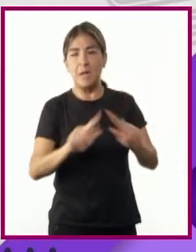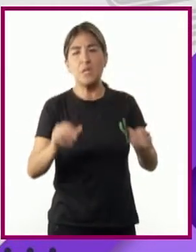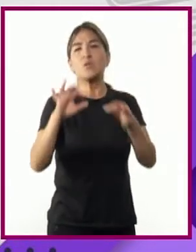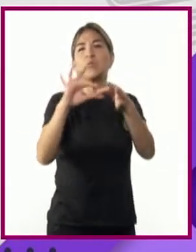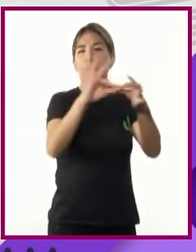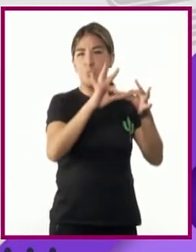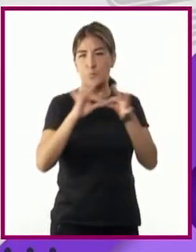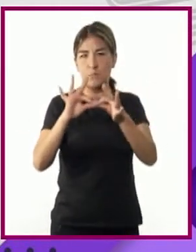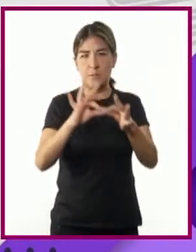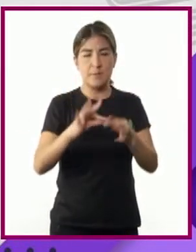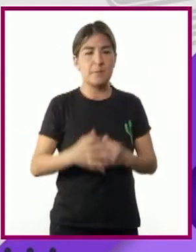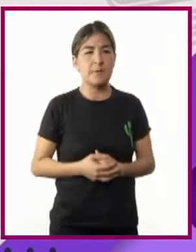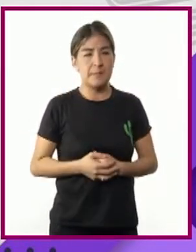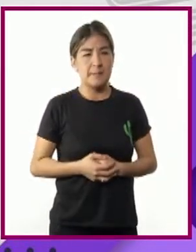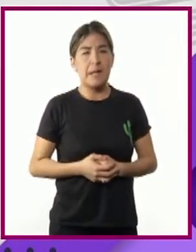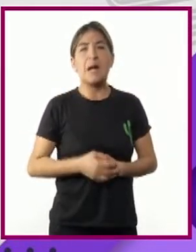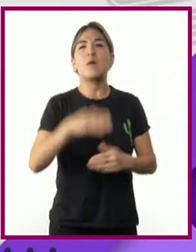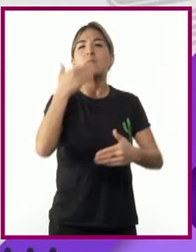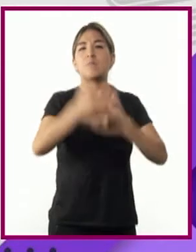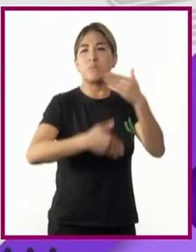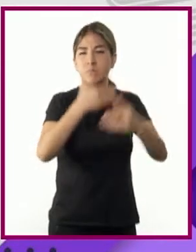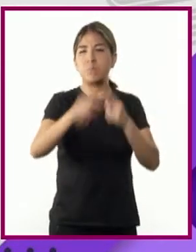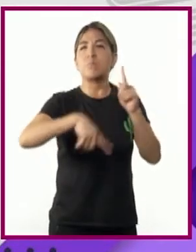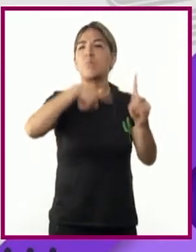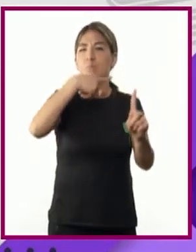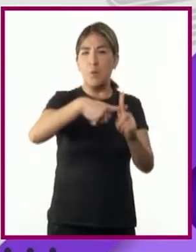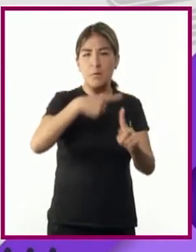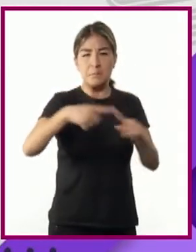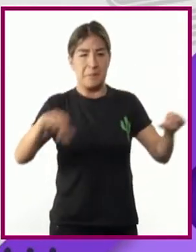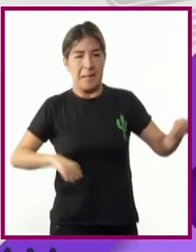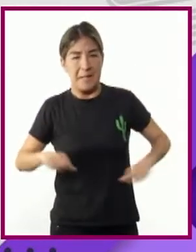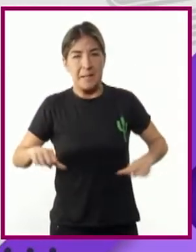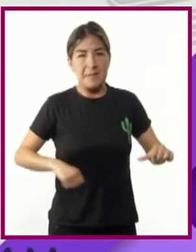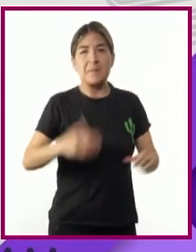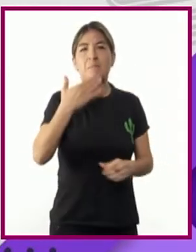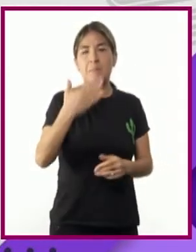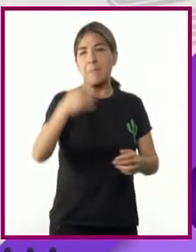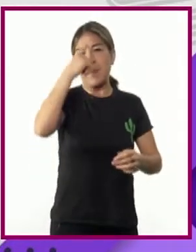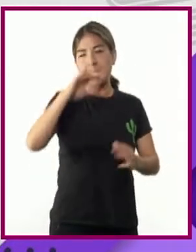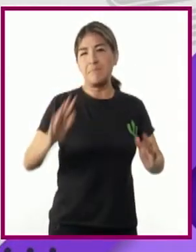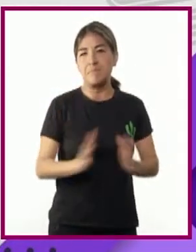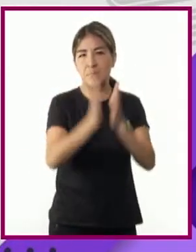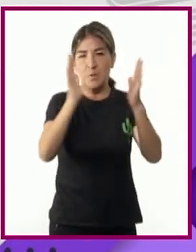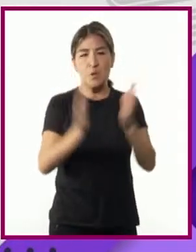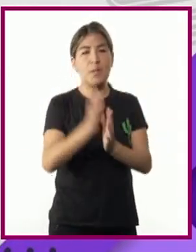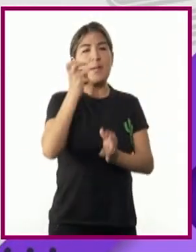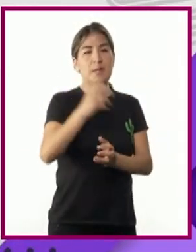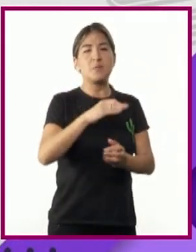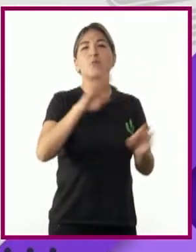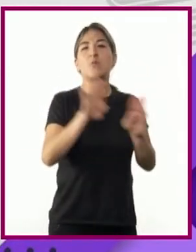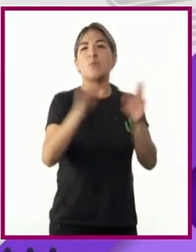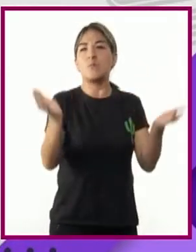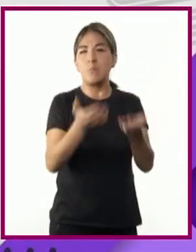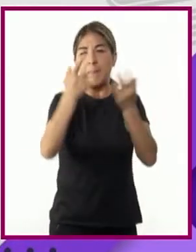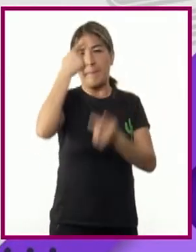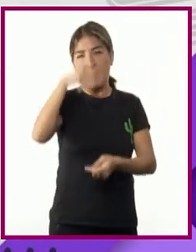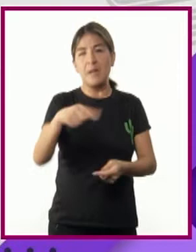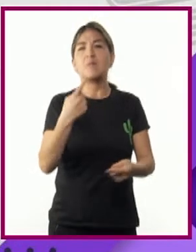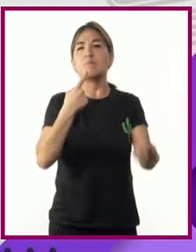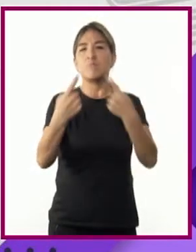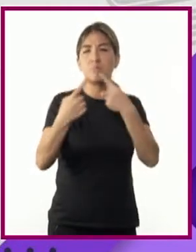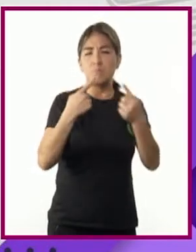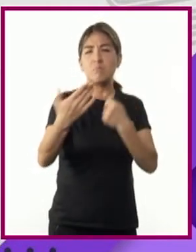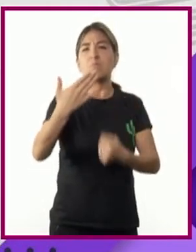unida. Es un proceso positivo, dinámico y participativo en el que se promueve el diálogo y